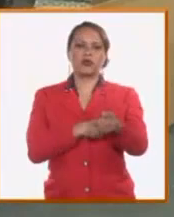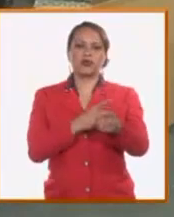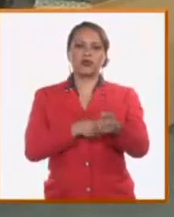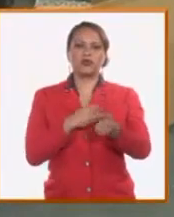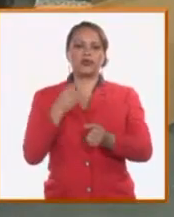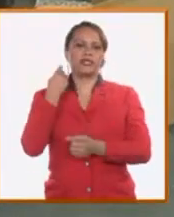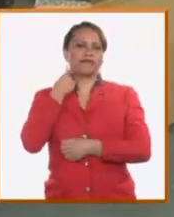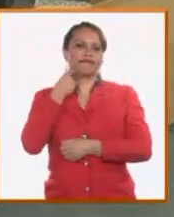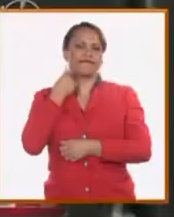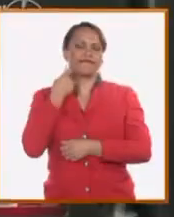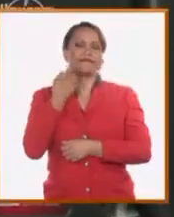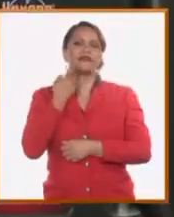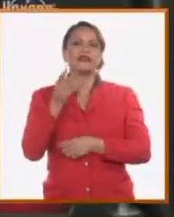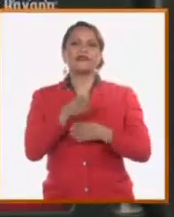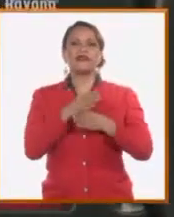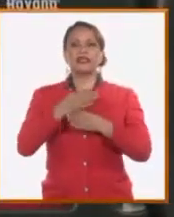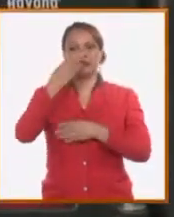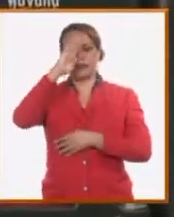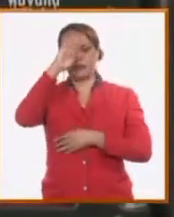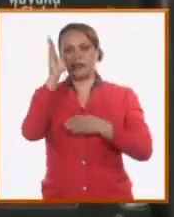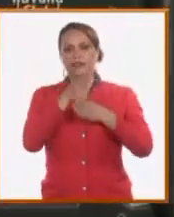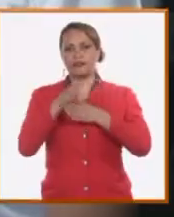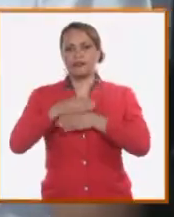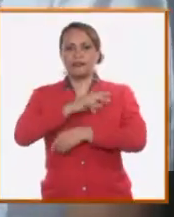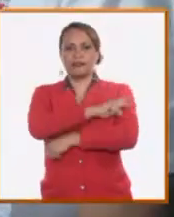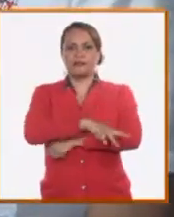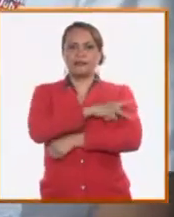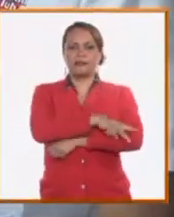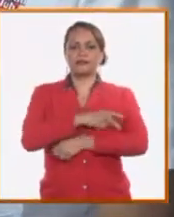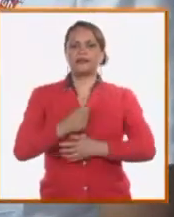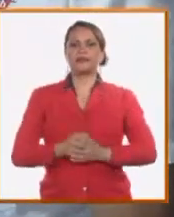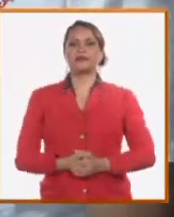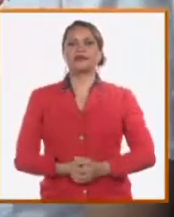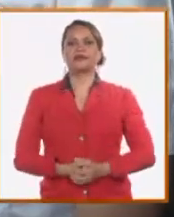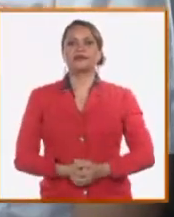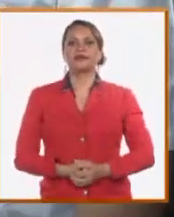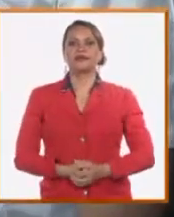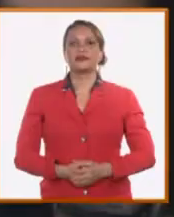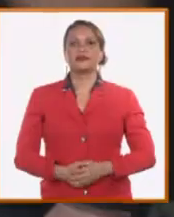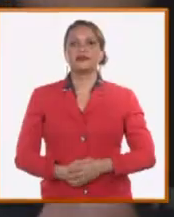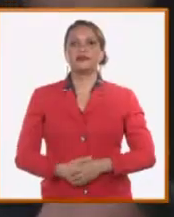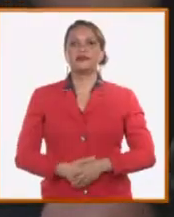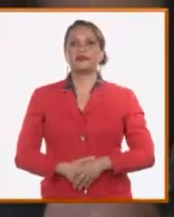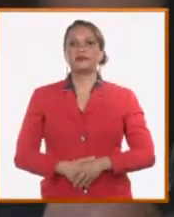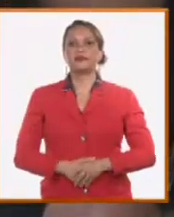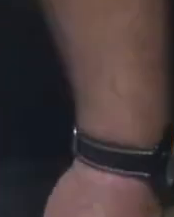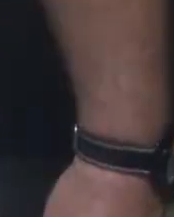que distingue a Cuba. Especial para la Mesa Redonda, desde Mayabeque, Marlene Cabo Verde.